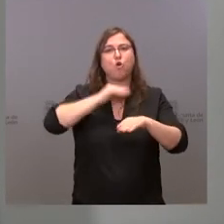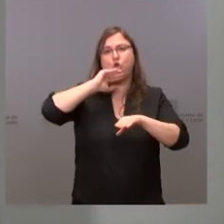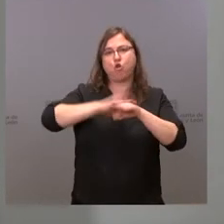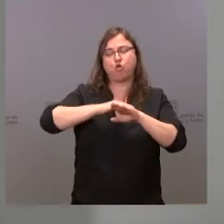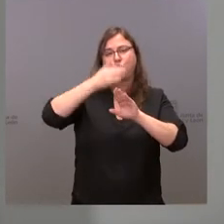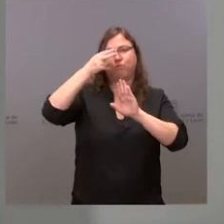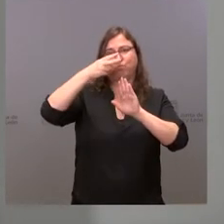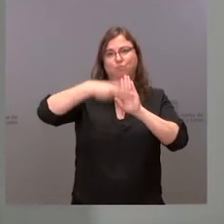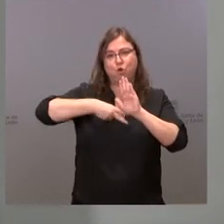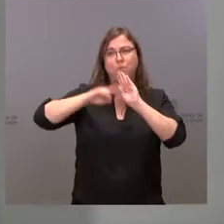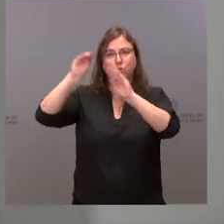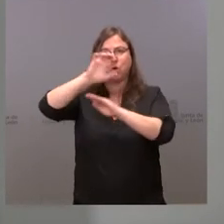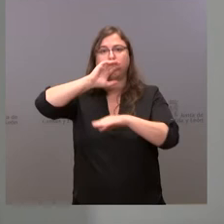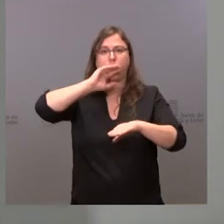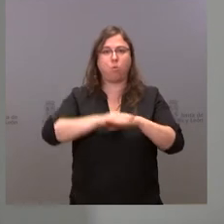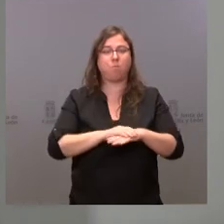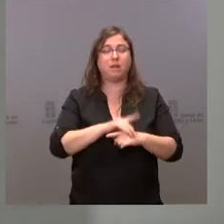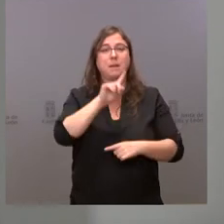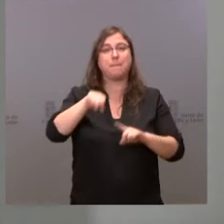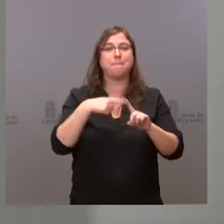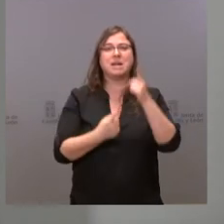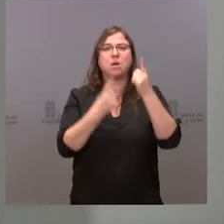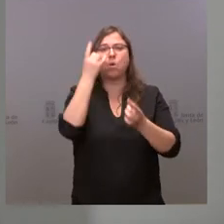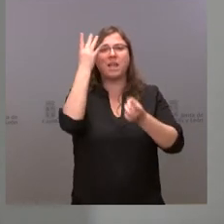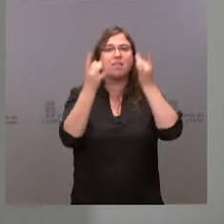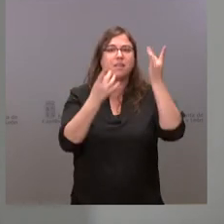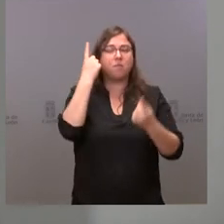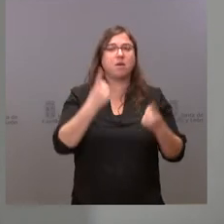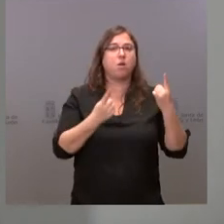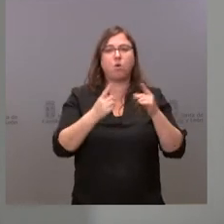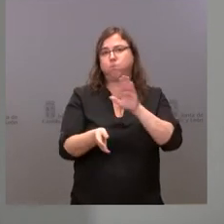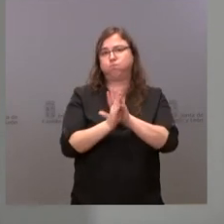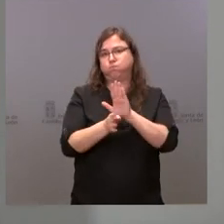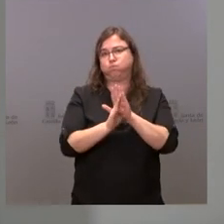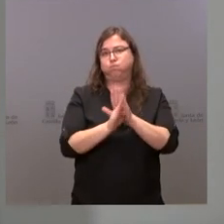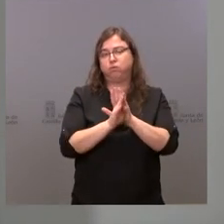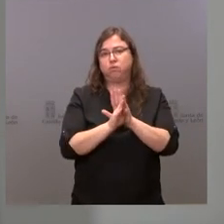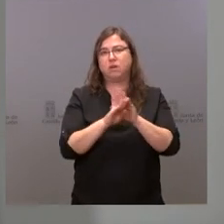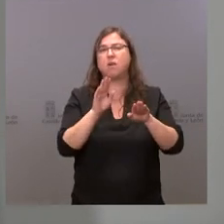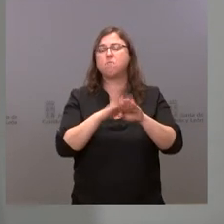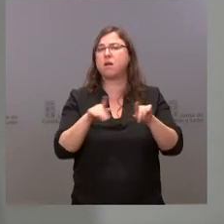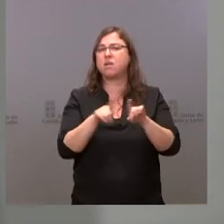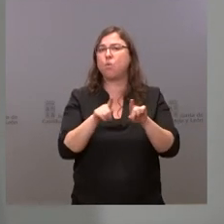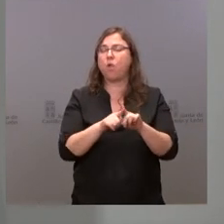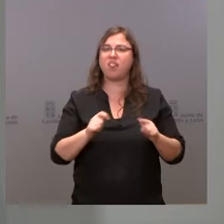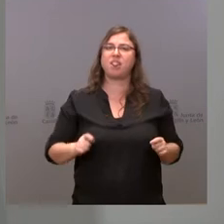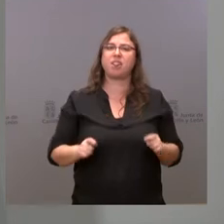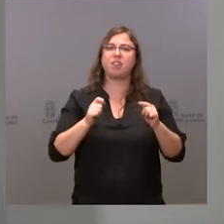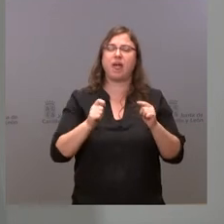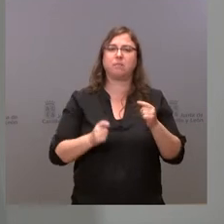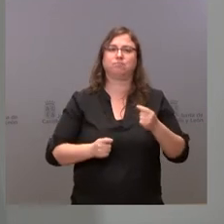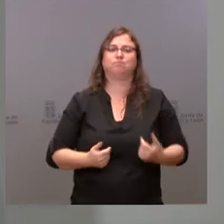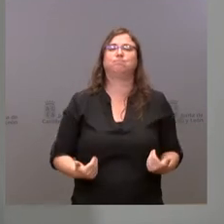teníamos algunas iniciativas que seguimos manteniendo de otorgar y reforzar las competencias